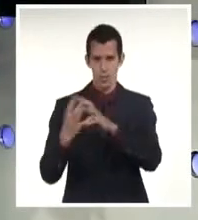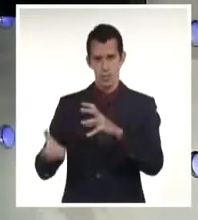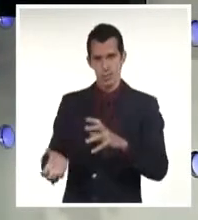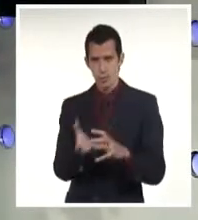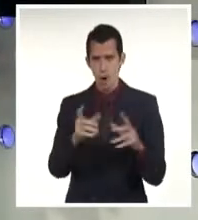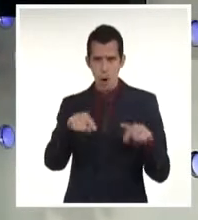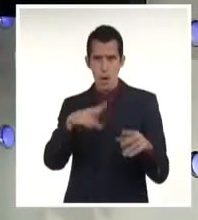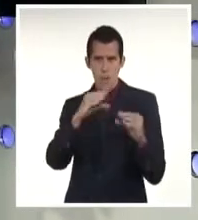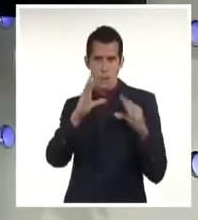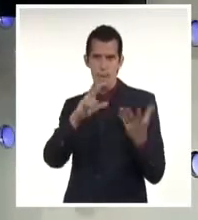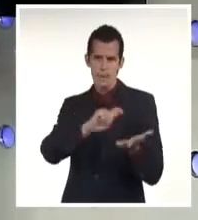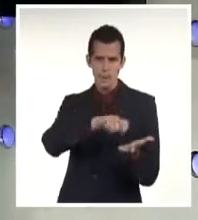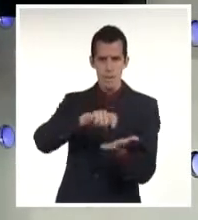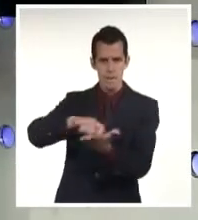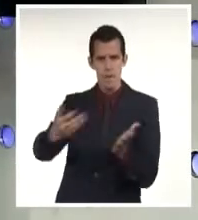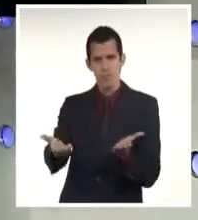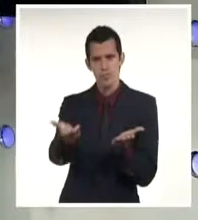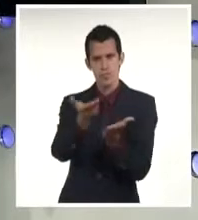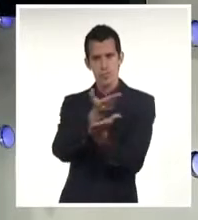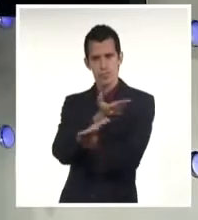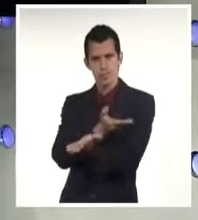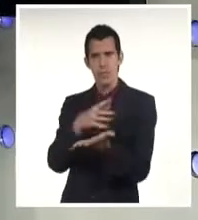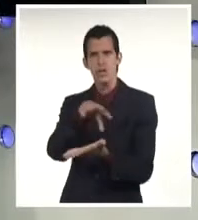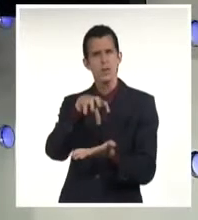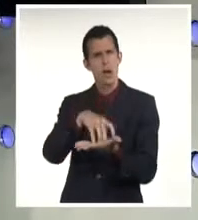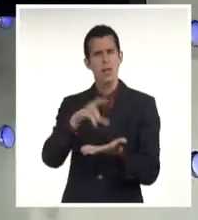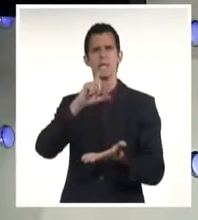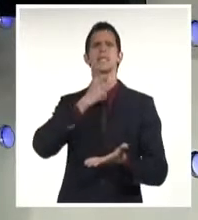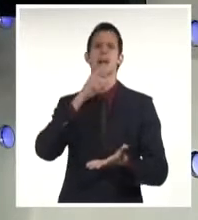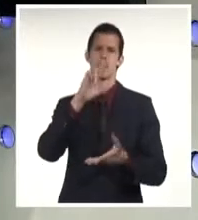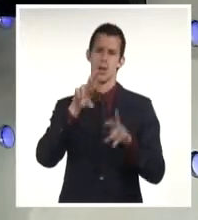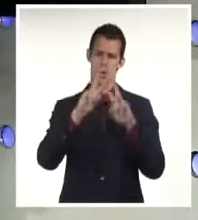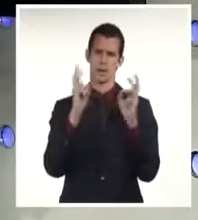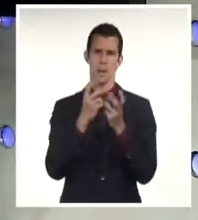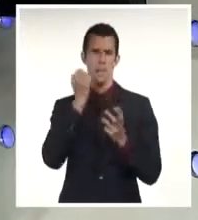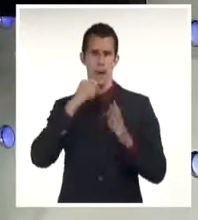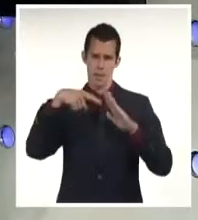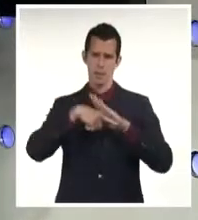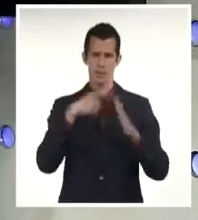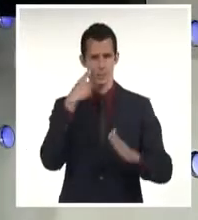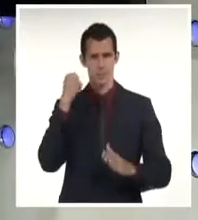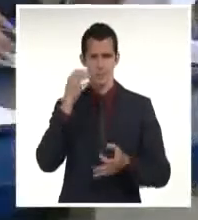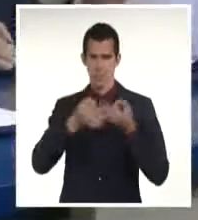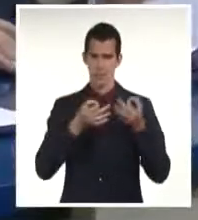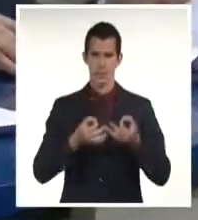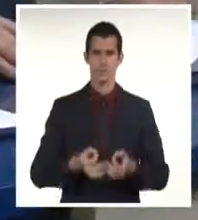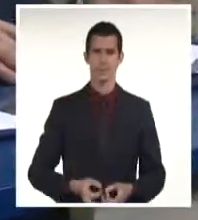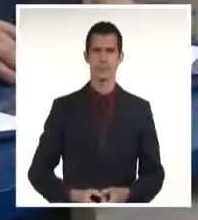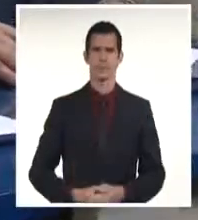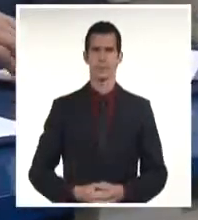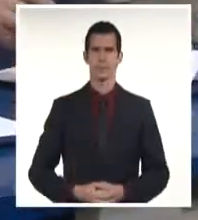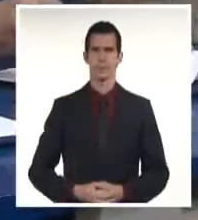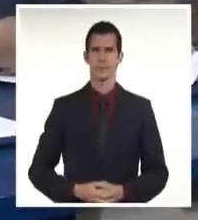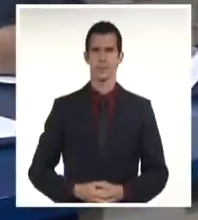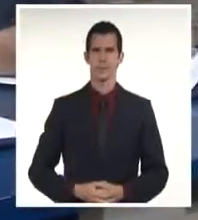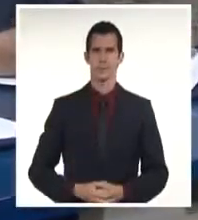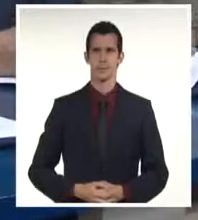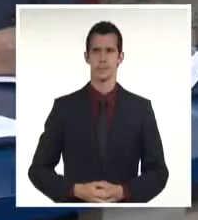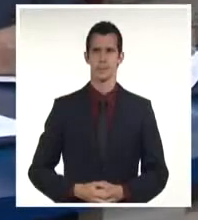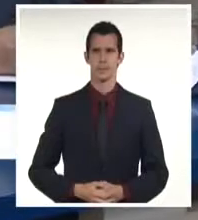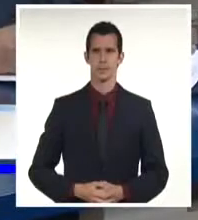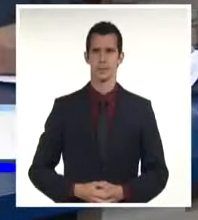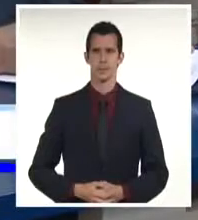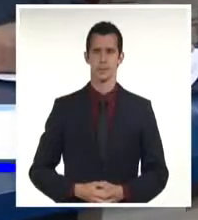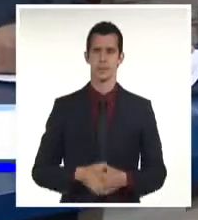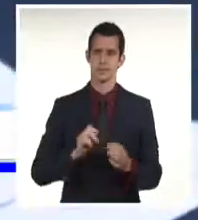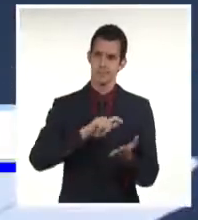un memorando de entendimiento en el Estadio Latinoamericano. Más detalles con el periodista Andy José Rivera. Este acuerdo recoge, entre